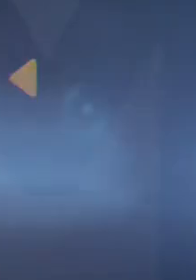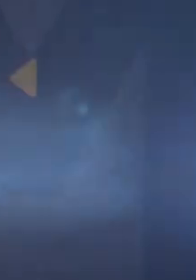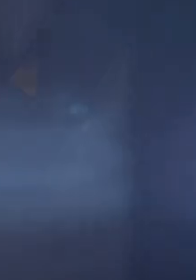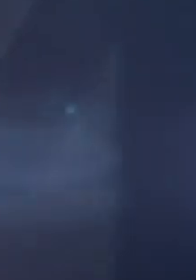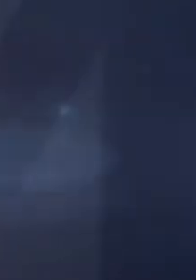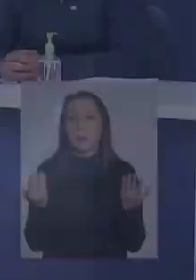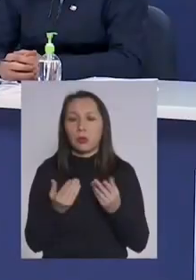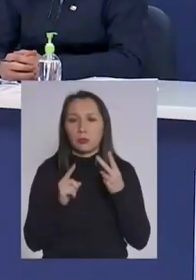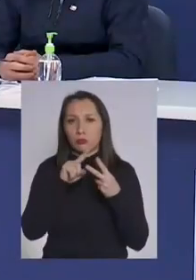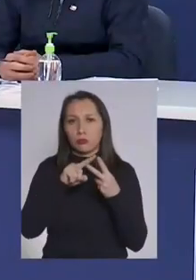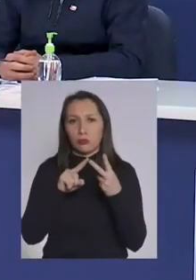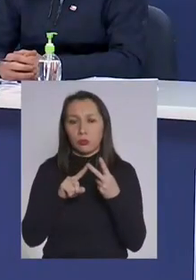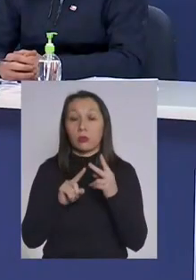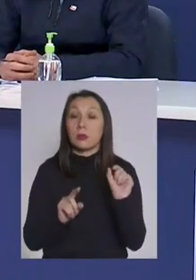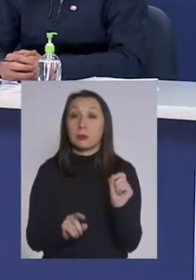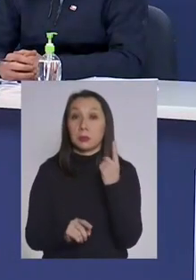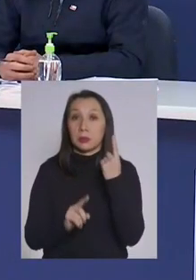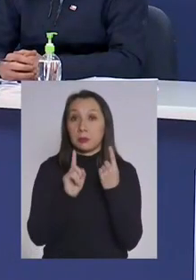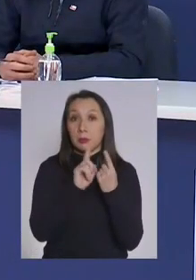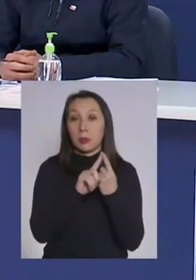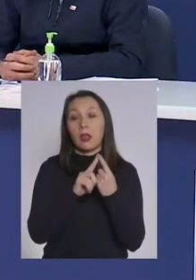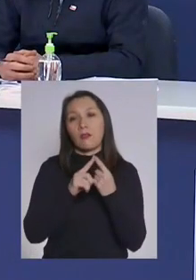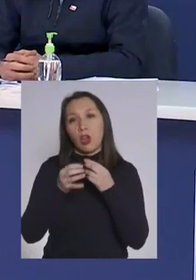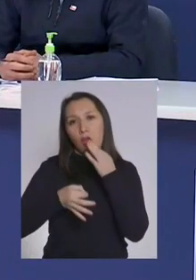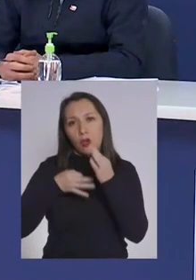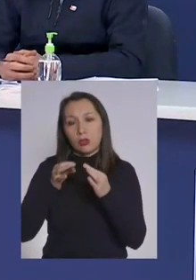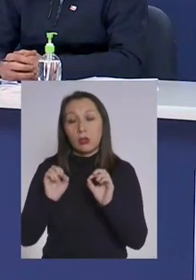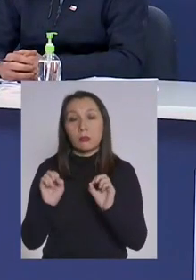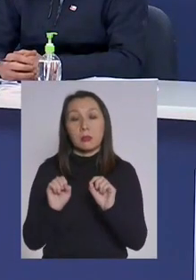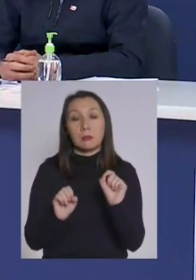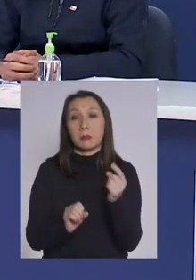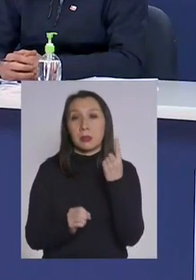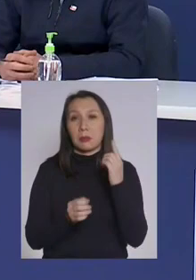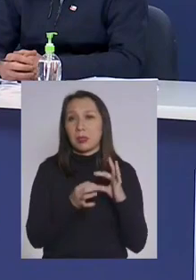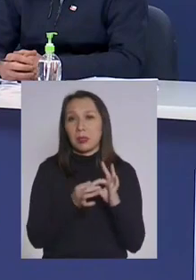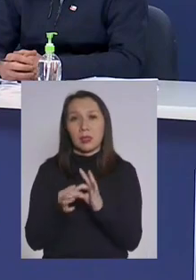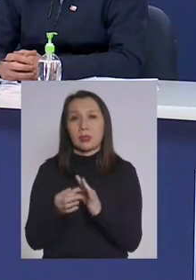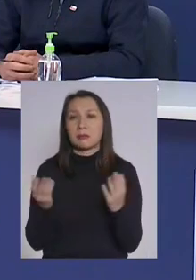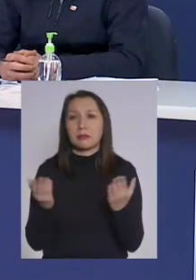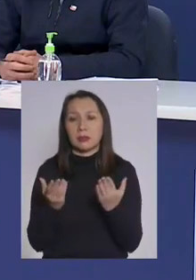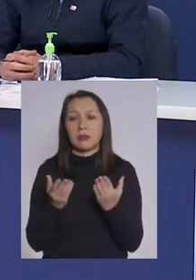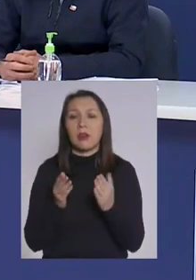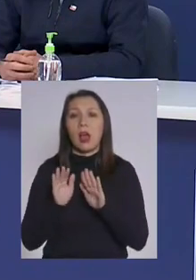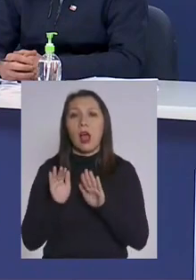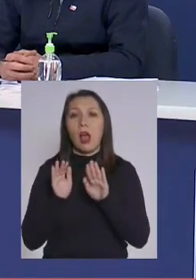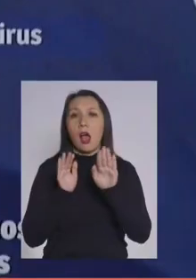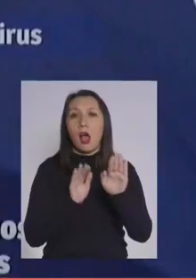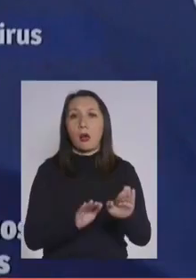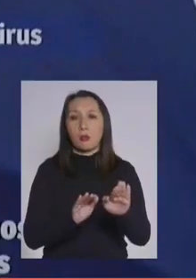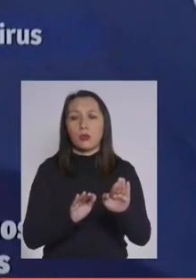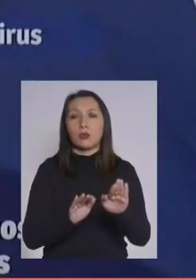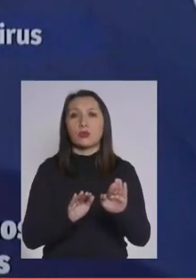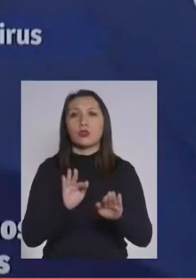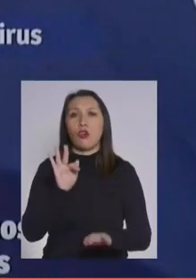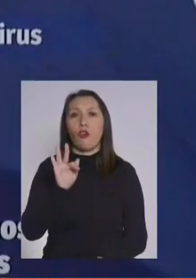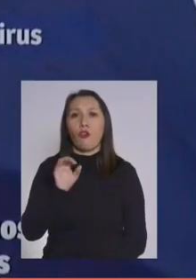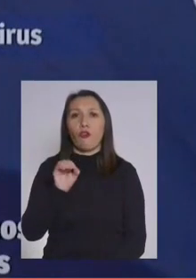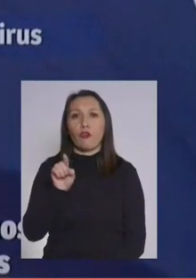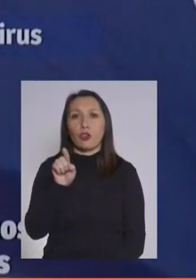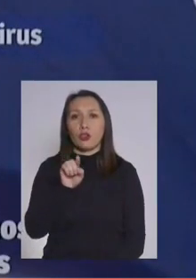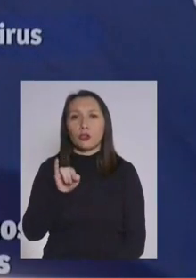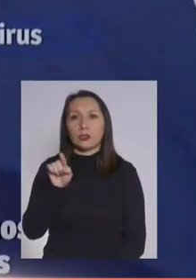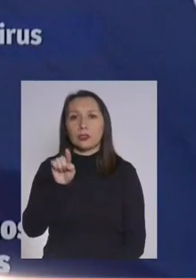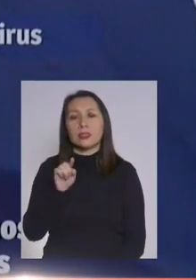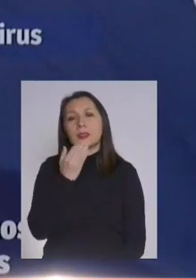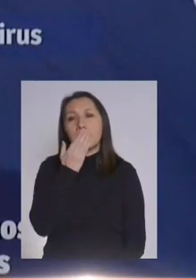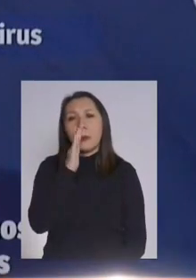último minuto bien vamos a la moneda balances del ministerio de salud a esta hora apophis mejor